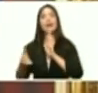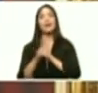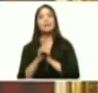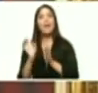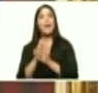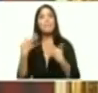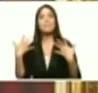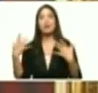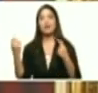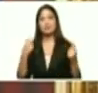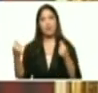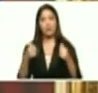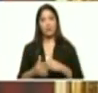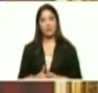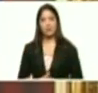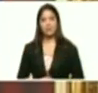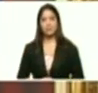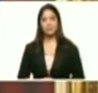económica,